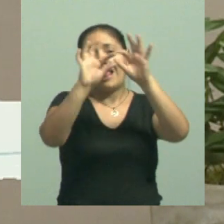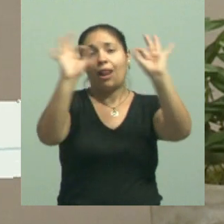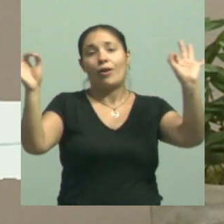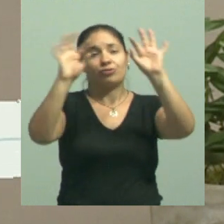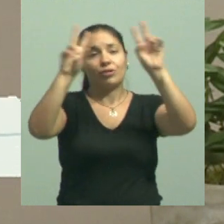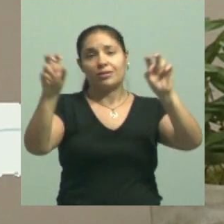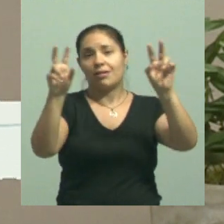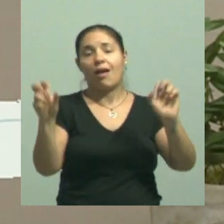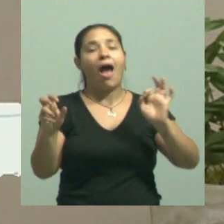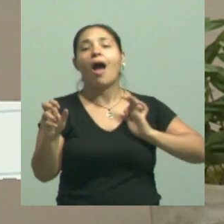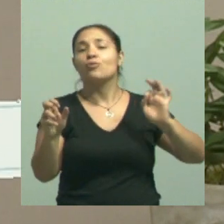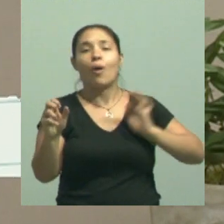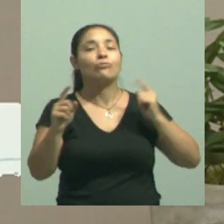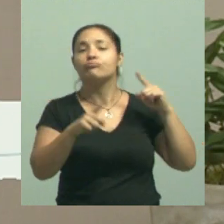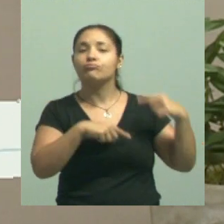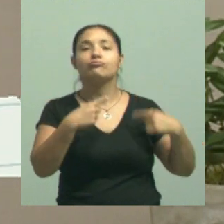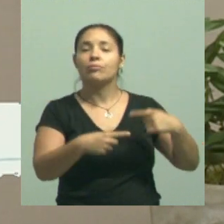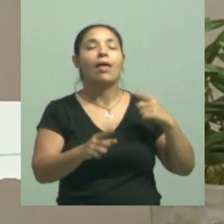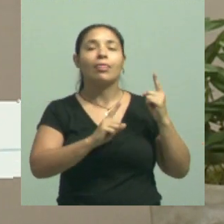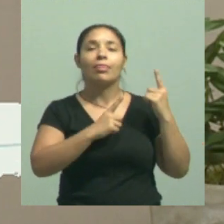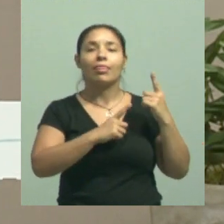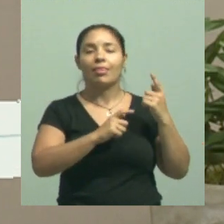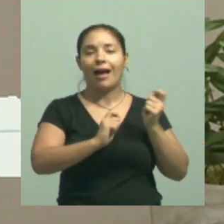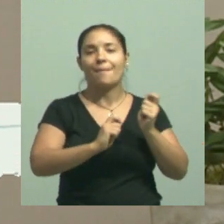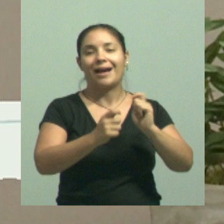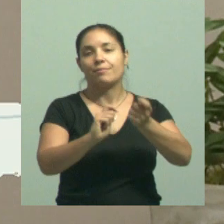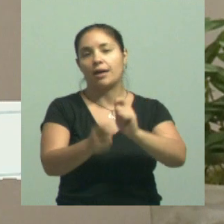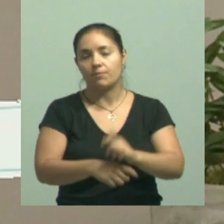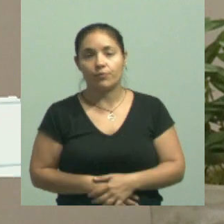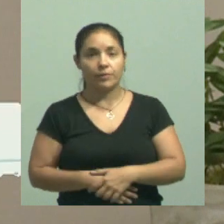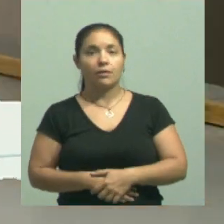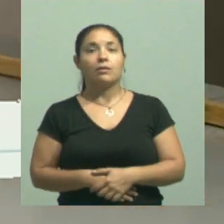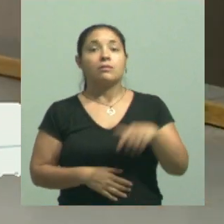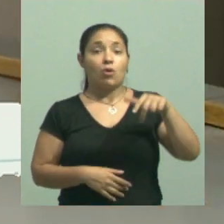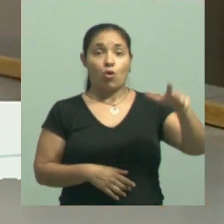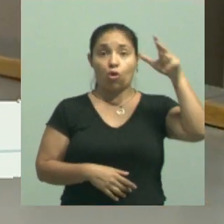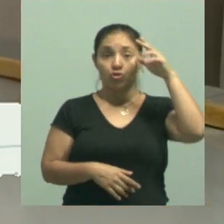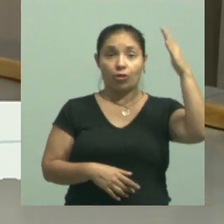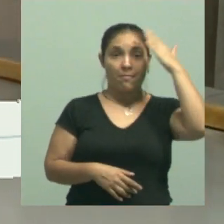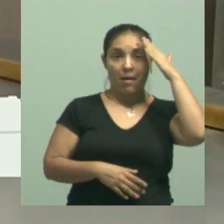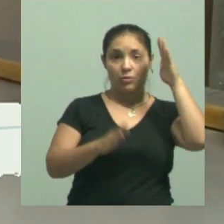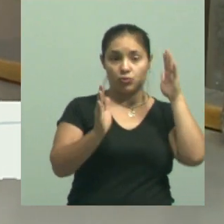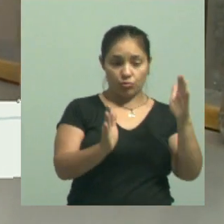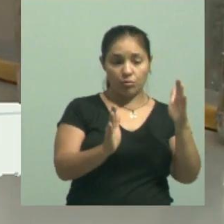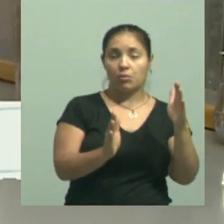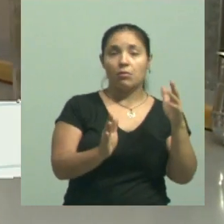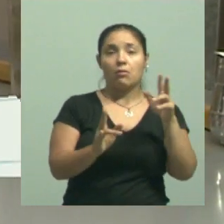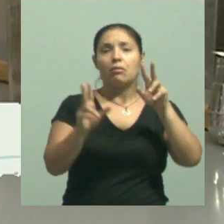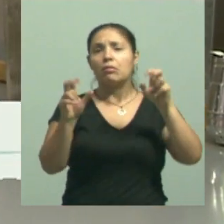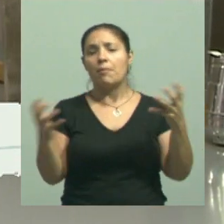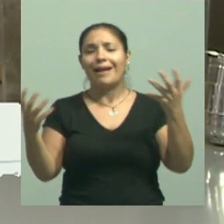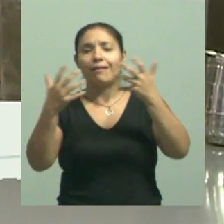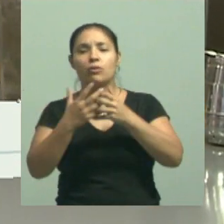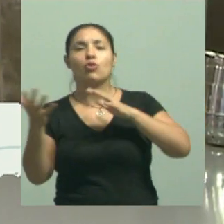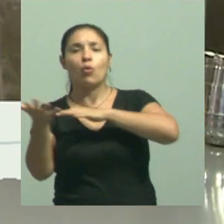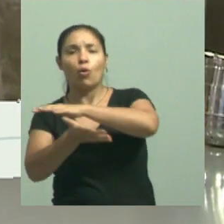lema. ¿Cómo ves este 8M con la coyuntura, con la actualidad, con cómo estamos hoy en la Argentina? Mira,